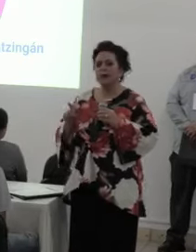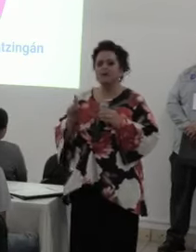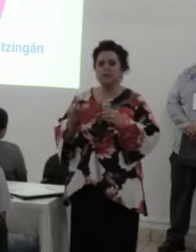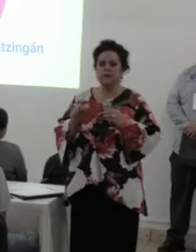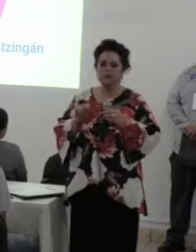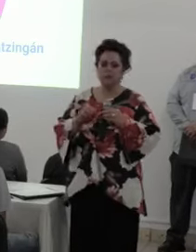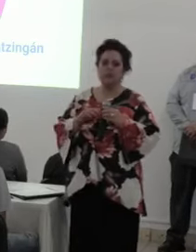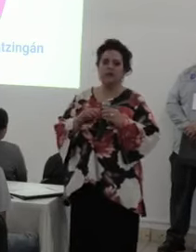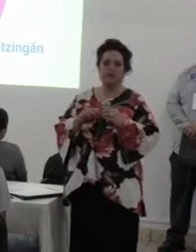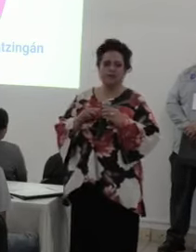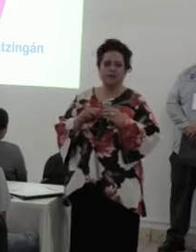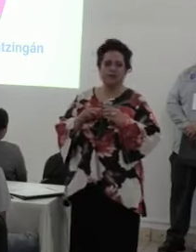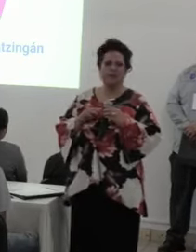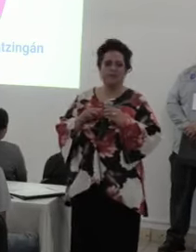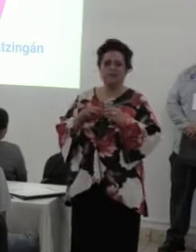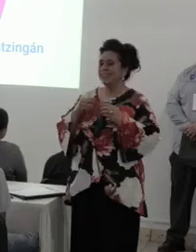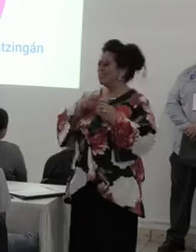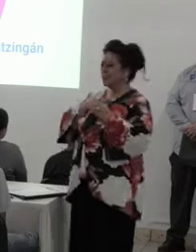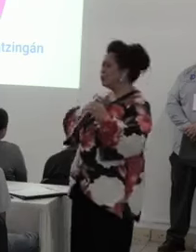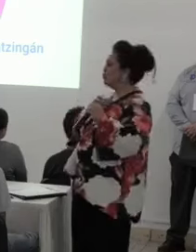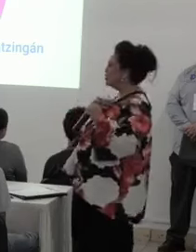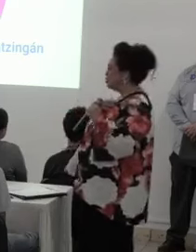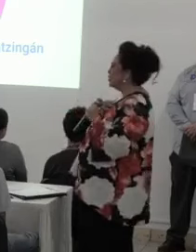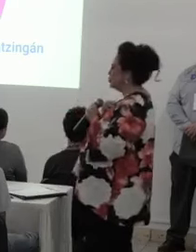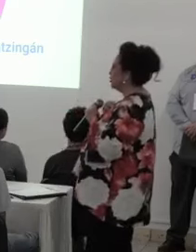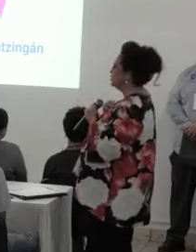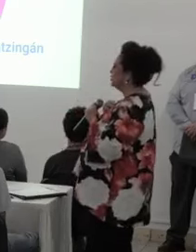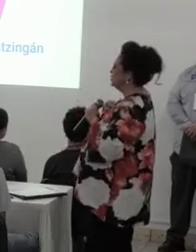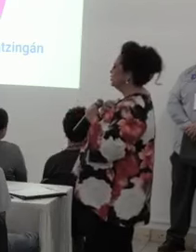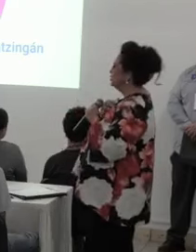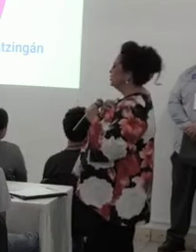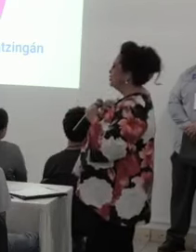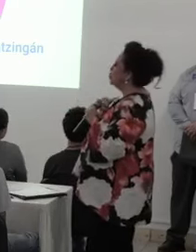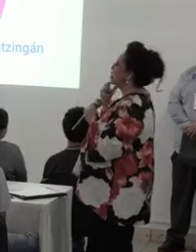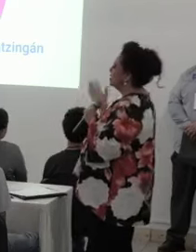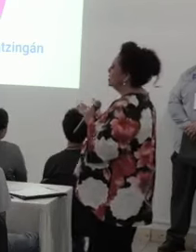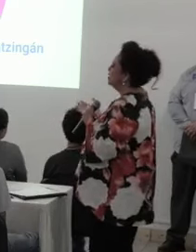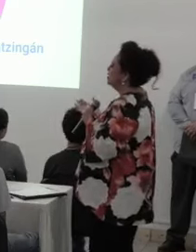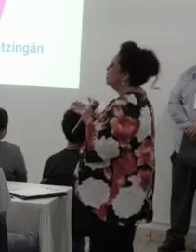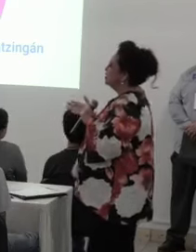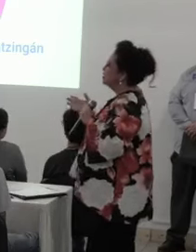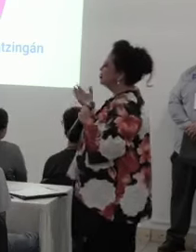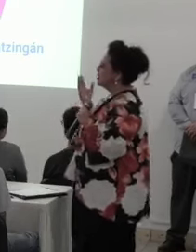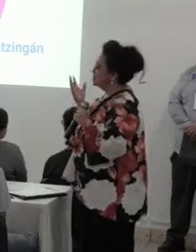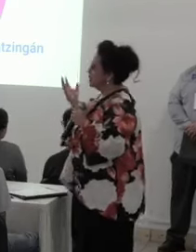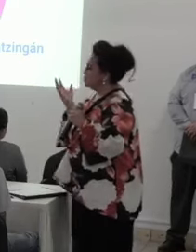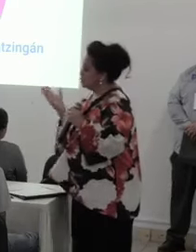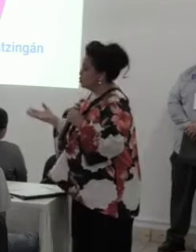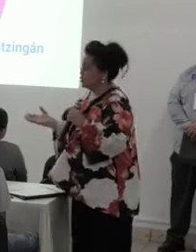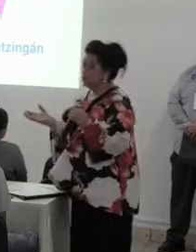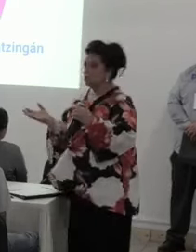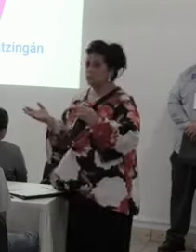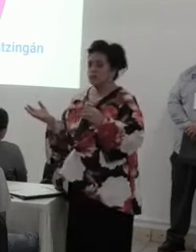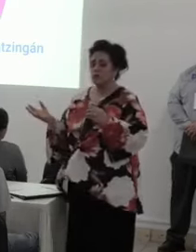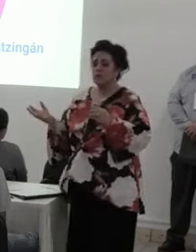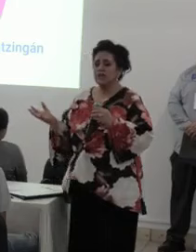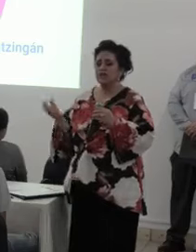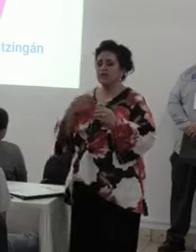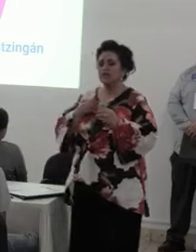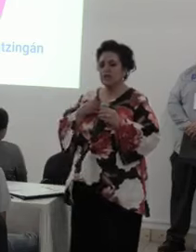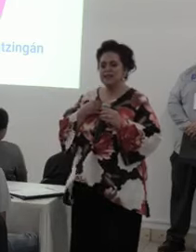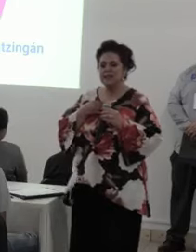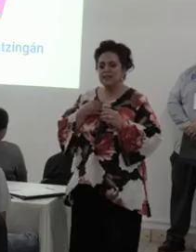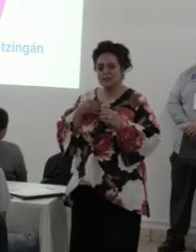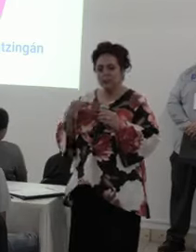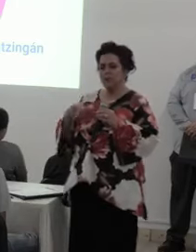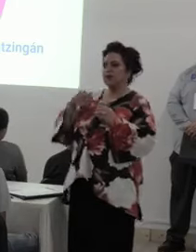sean compatibles con el ambiente. Es que todo nuestro actuar no dañe nuestros recursos naturales